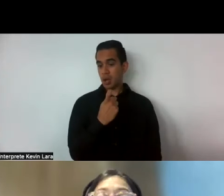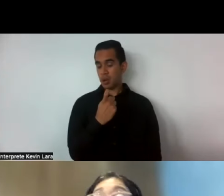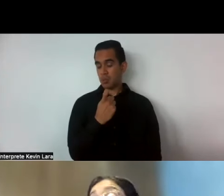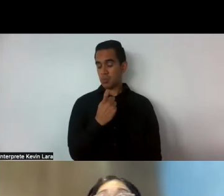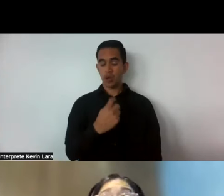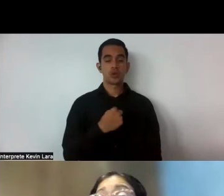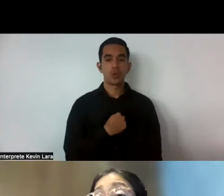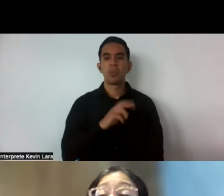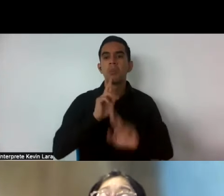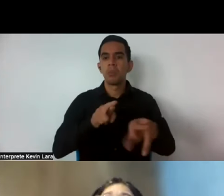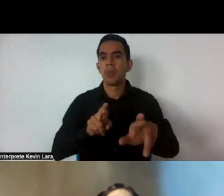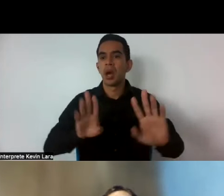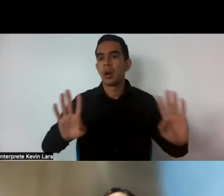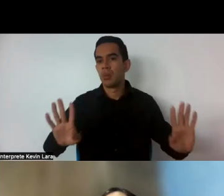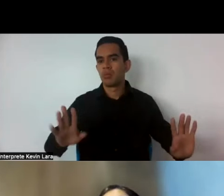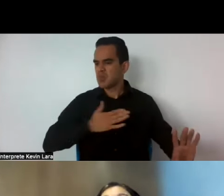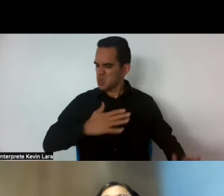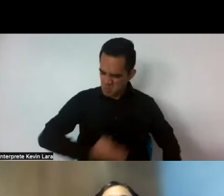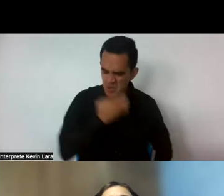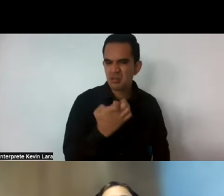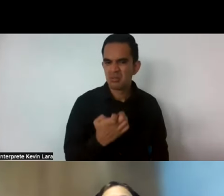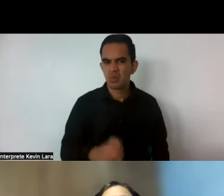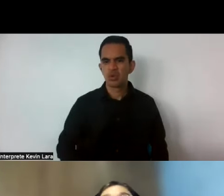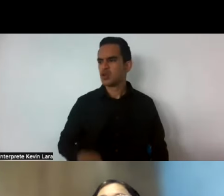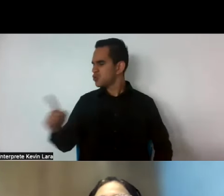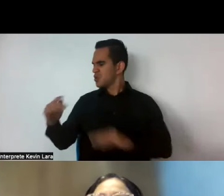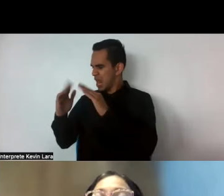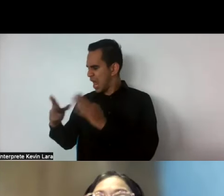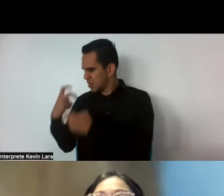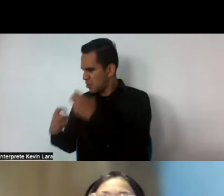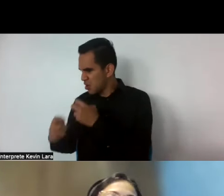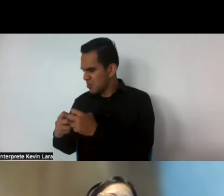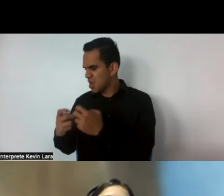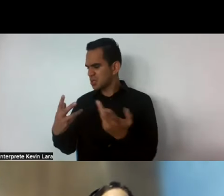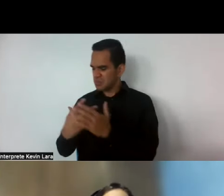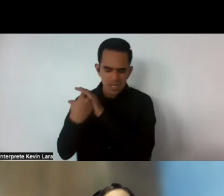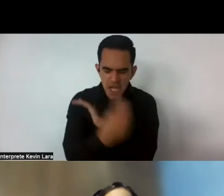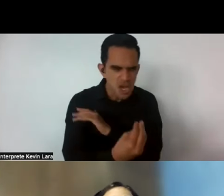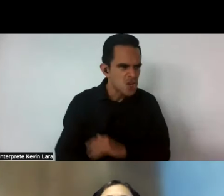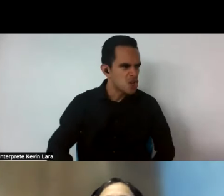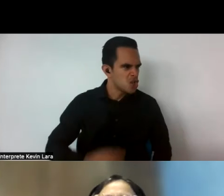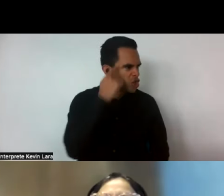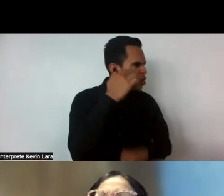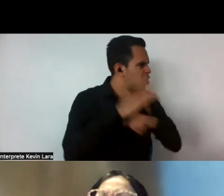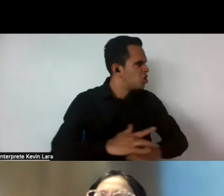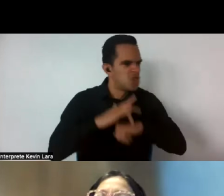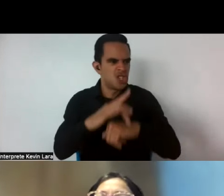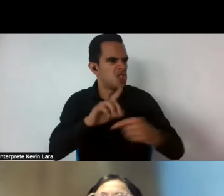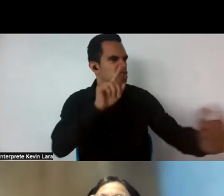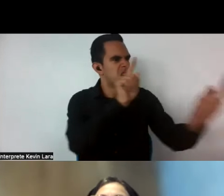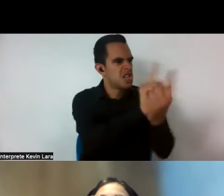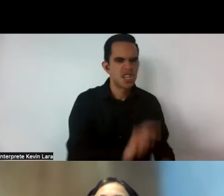puedo responder desde ese enojo, desde esa rabia o desde esa alegría. Pero tengo que empezar a ser consciente por qué